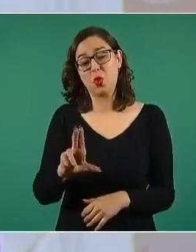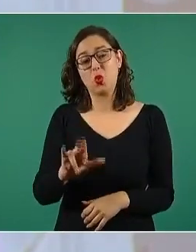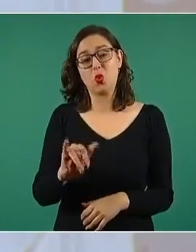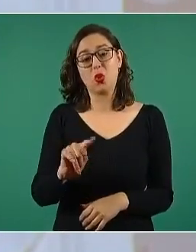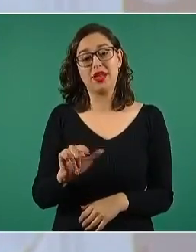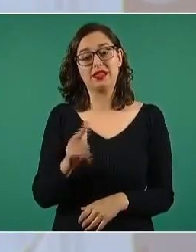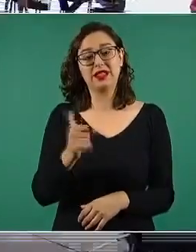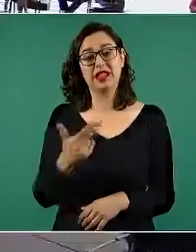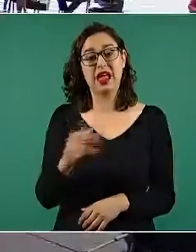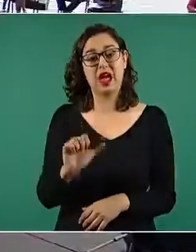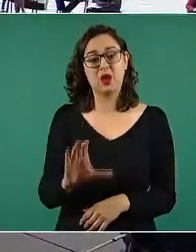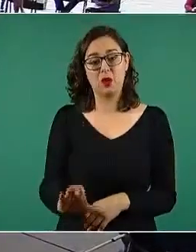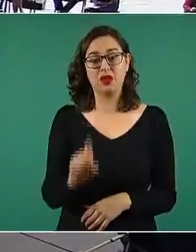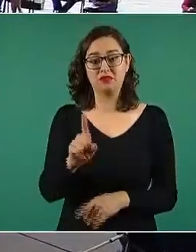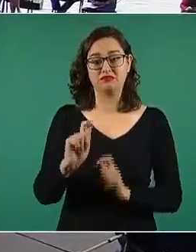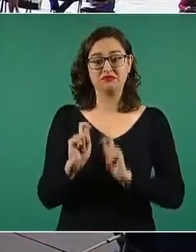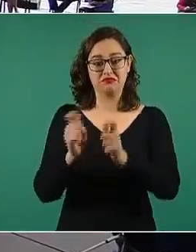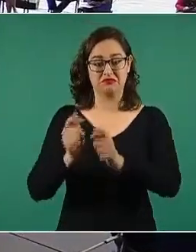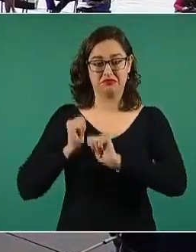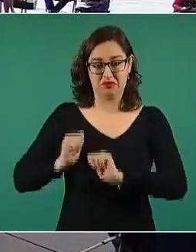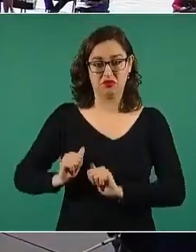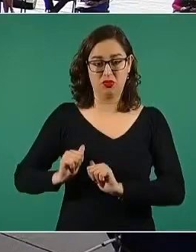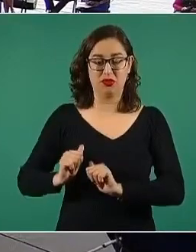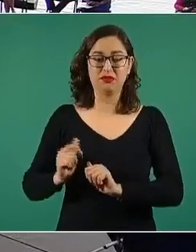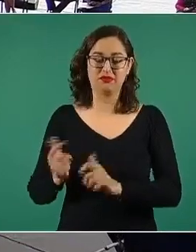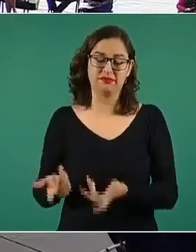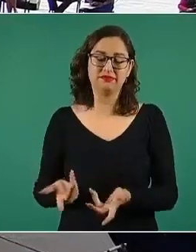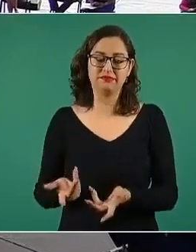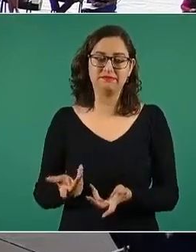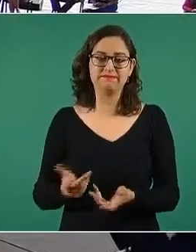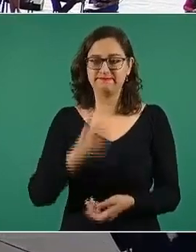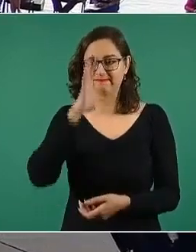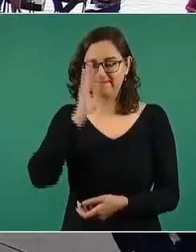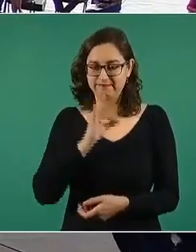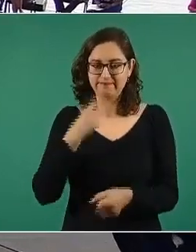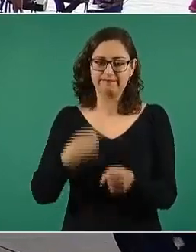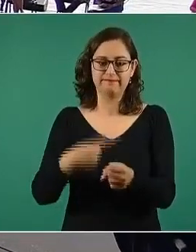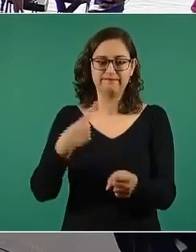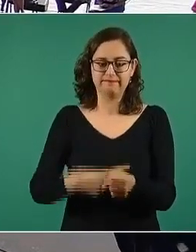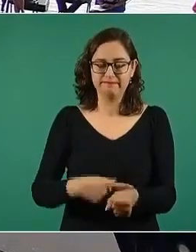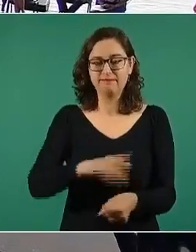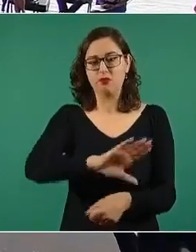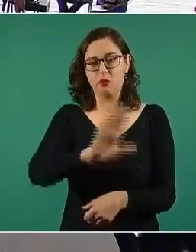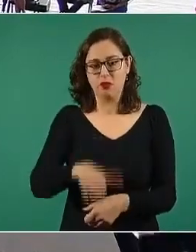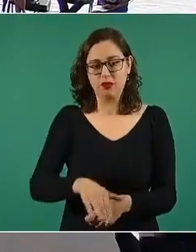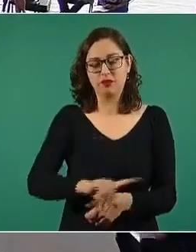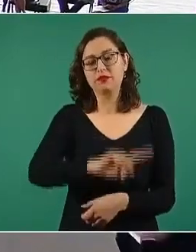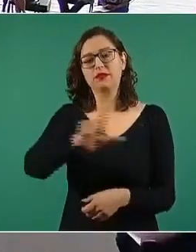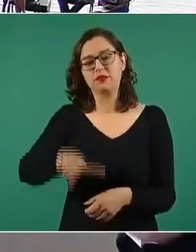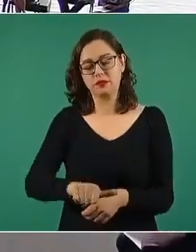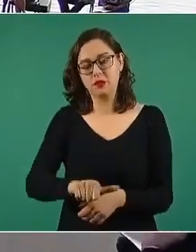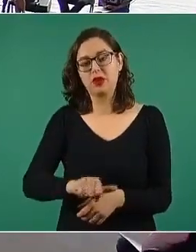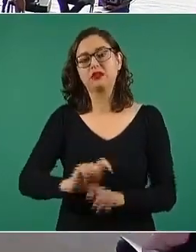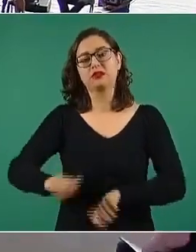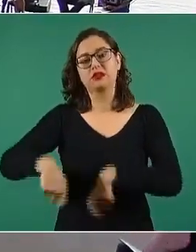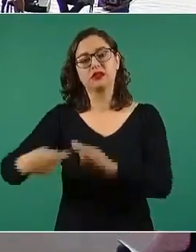tomado el mando luego del asesinato de Moctezuma y fue después sustituido por Cuauhtémoc.